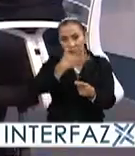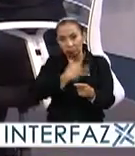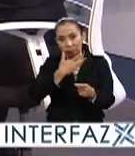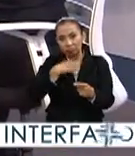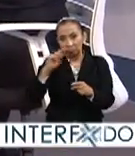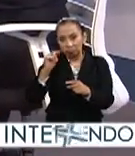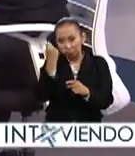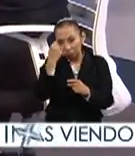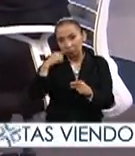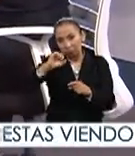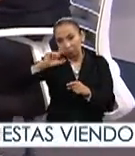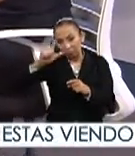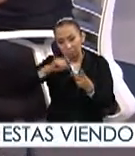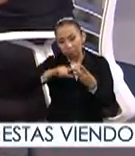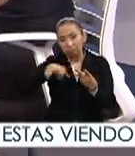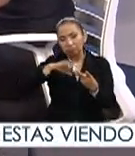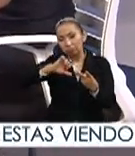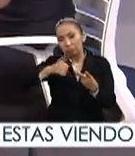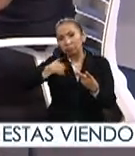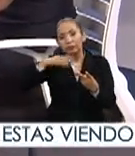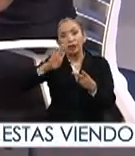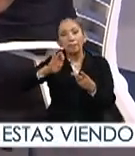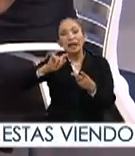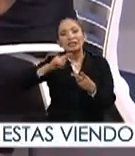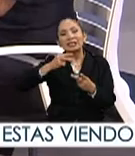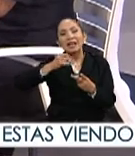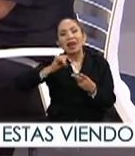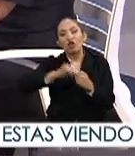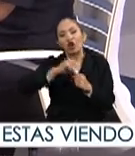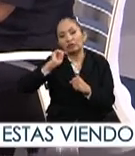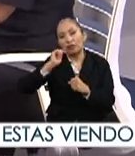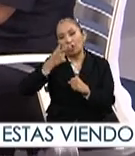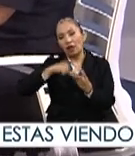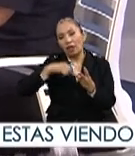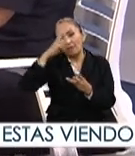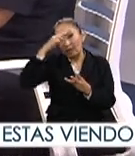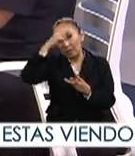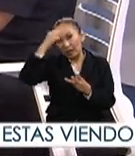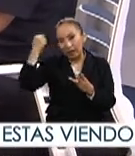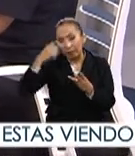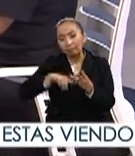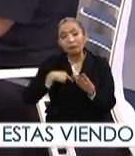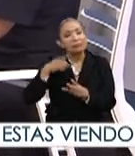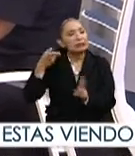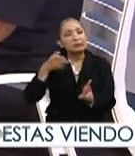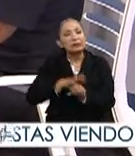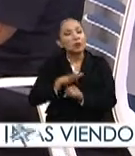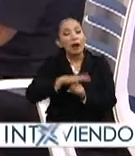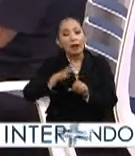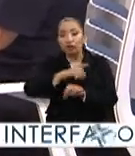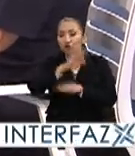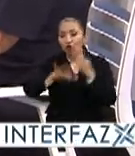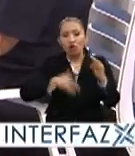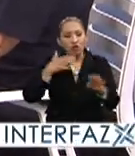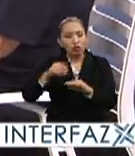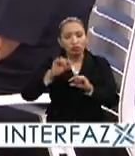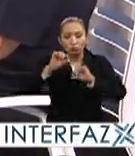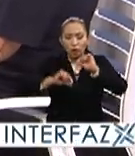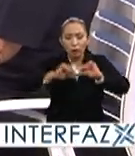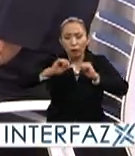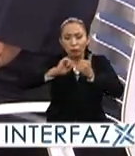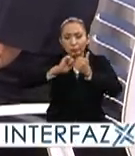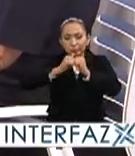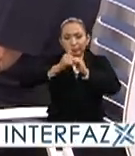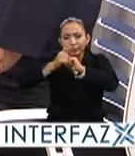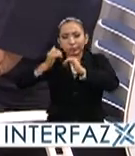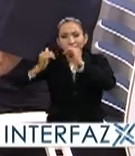el nivel técnico profesional y también hay los bachilleratos tecnológicos en enfermería. La tendencia es que todos vayamos migrando a